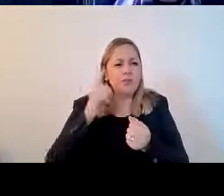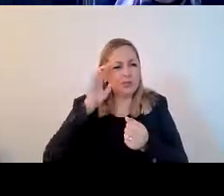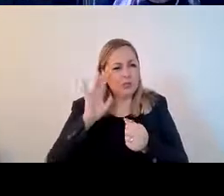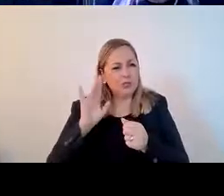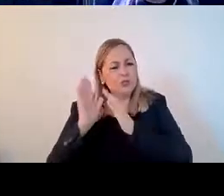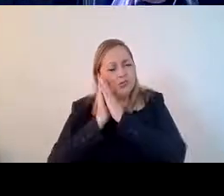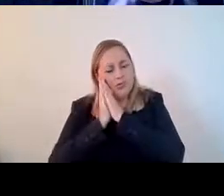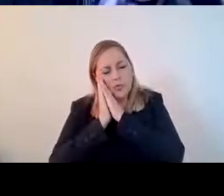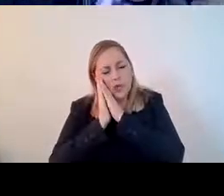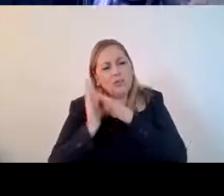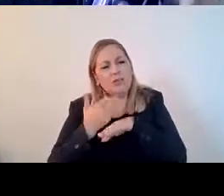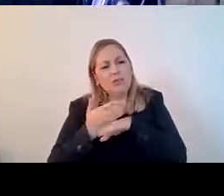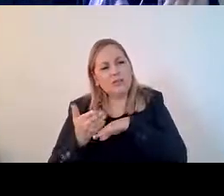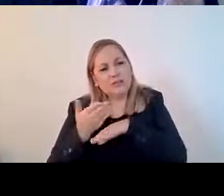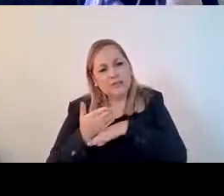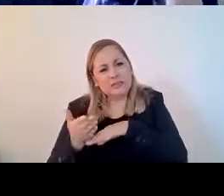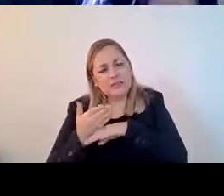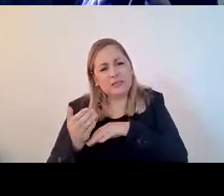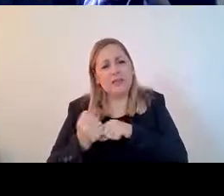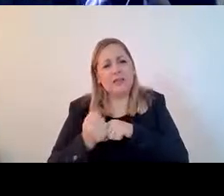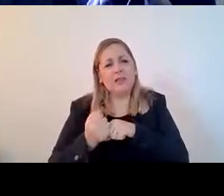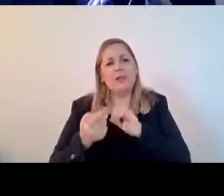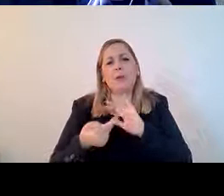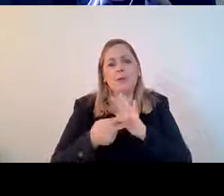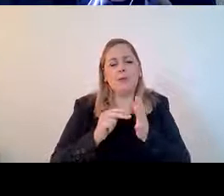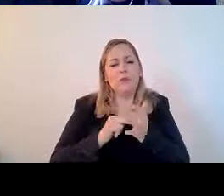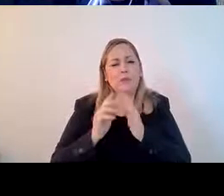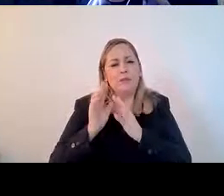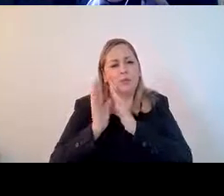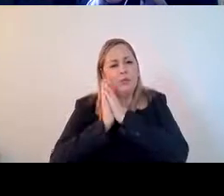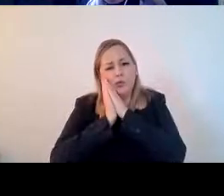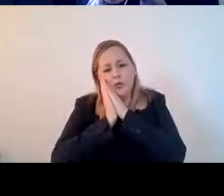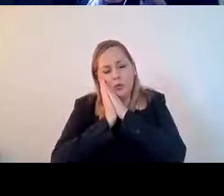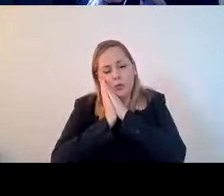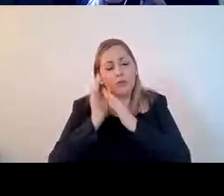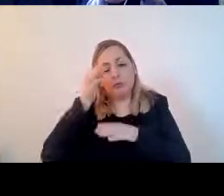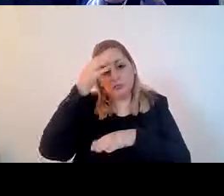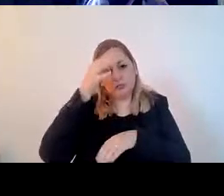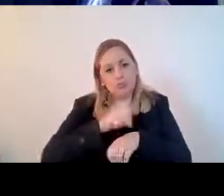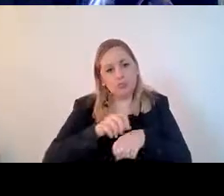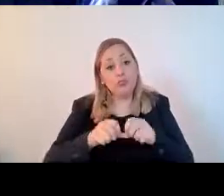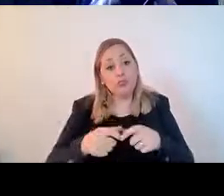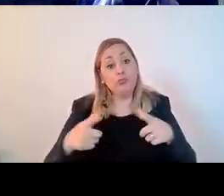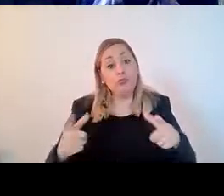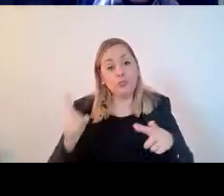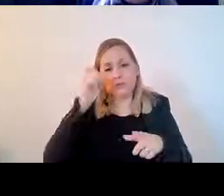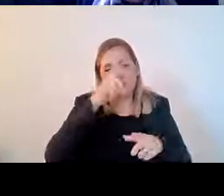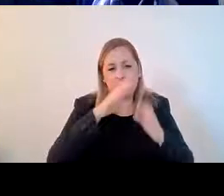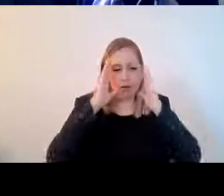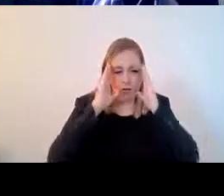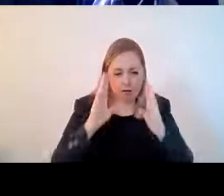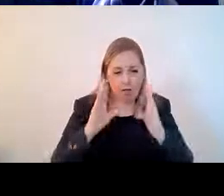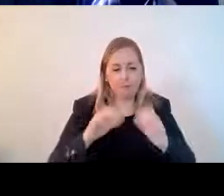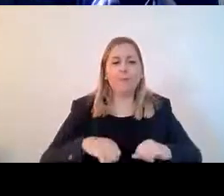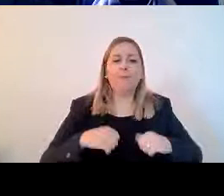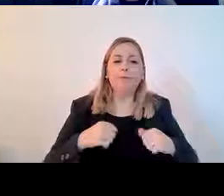sueño y vigilia, y los trastornos del sueño durante la pandemia habrían aumentado las dificultades en la concentración en